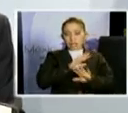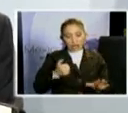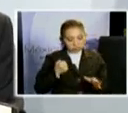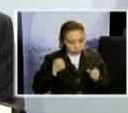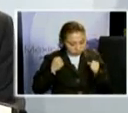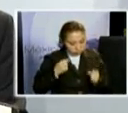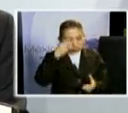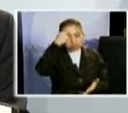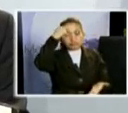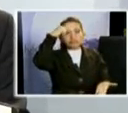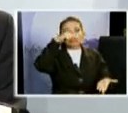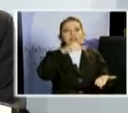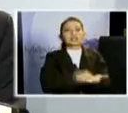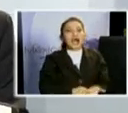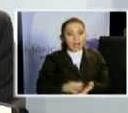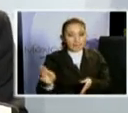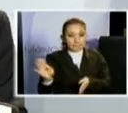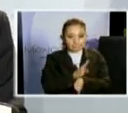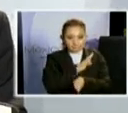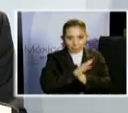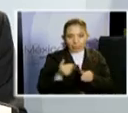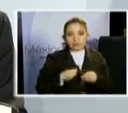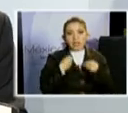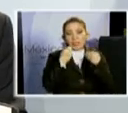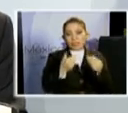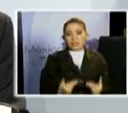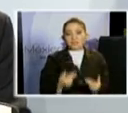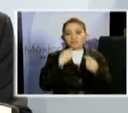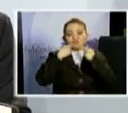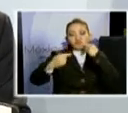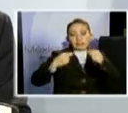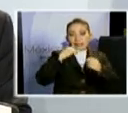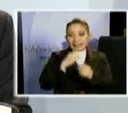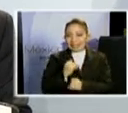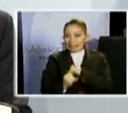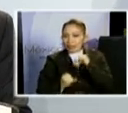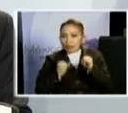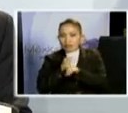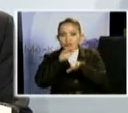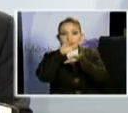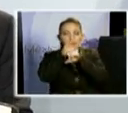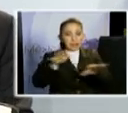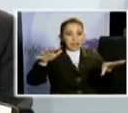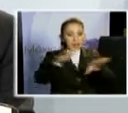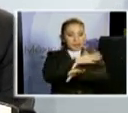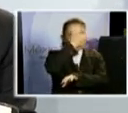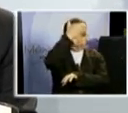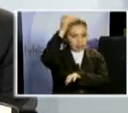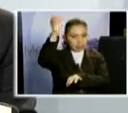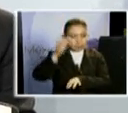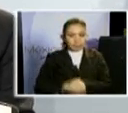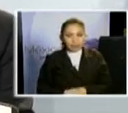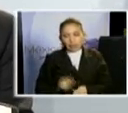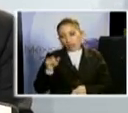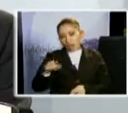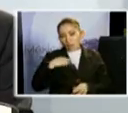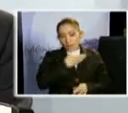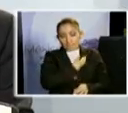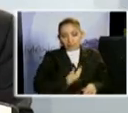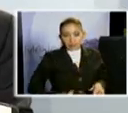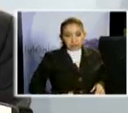firmemente comprometido a favor éxito de las negociaciones internacionales sobre el cambio climático. El presidente de la